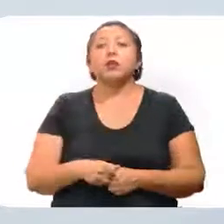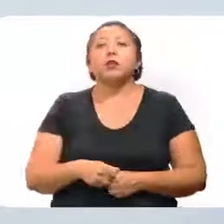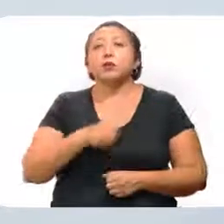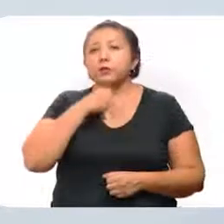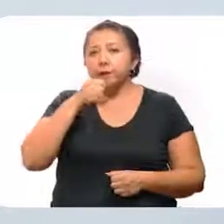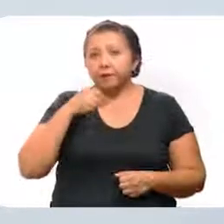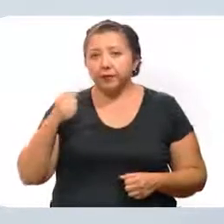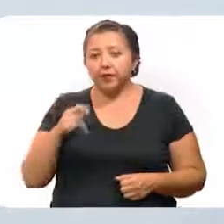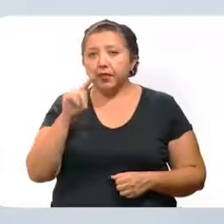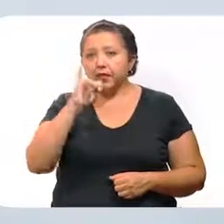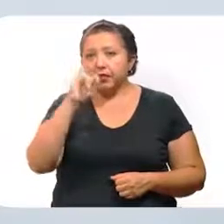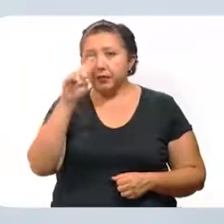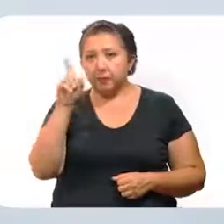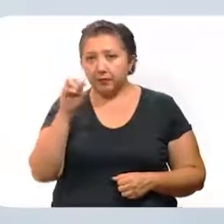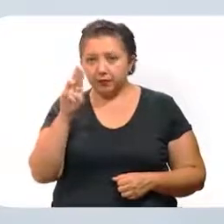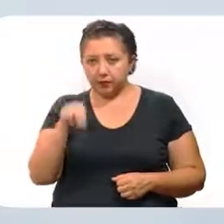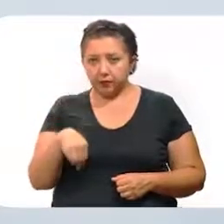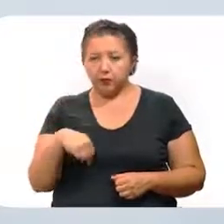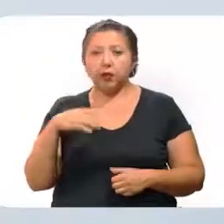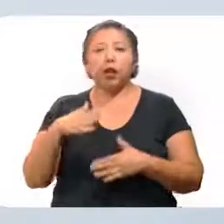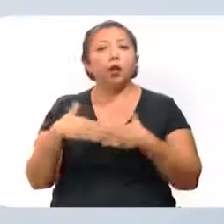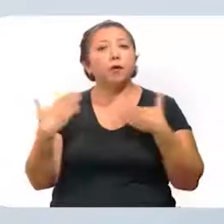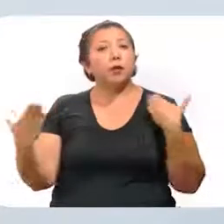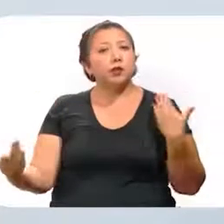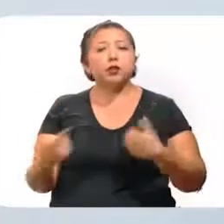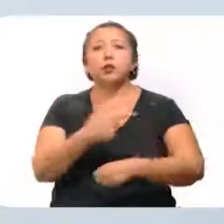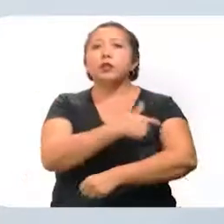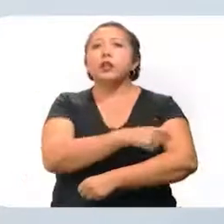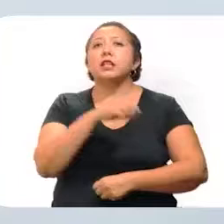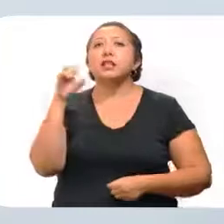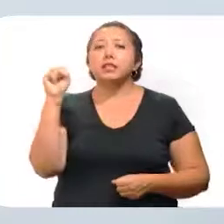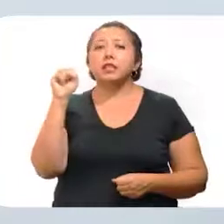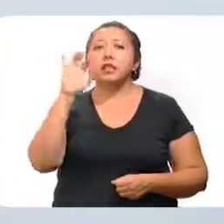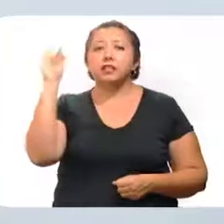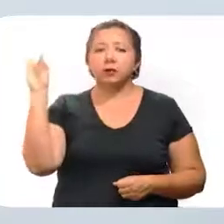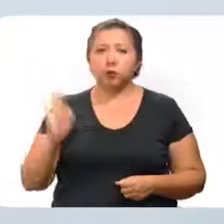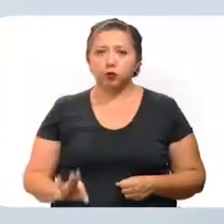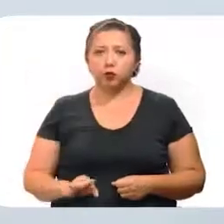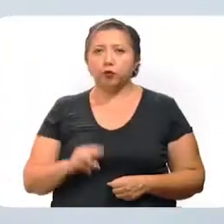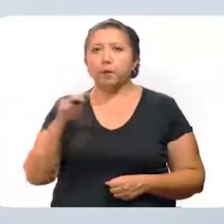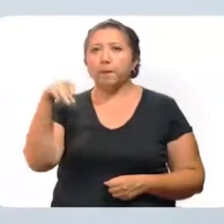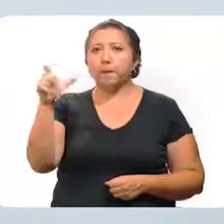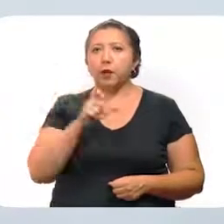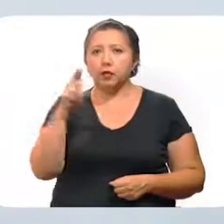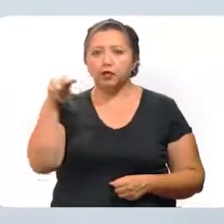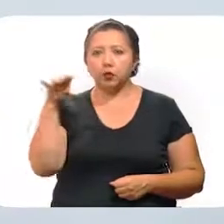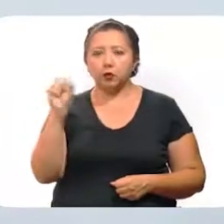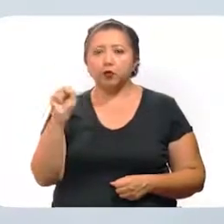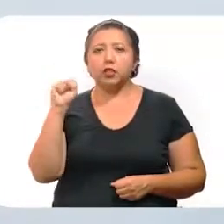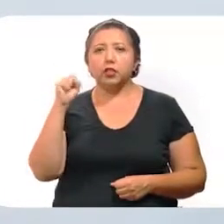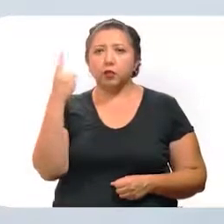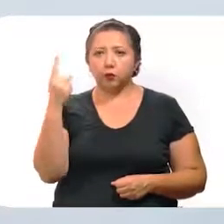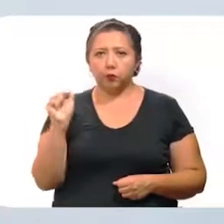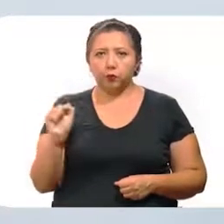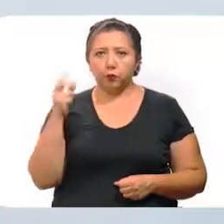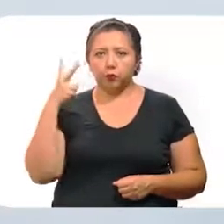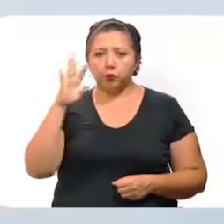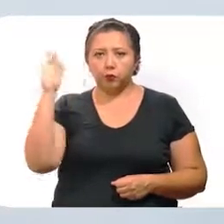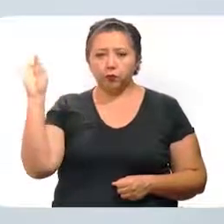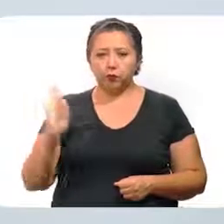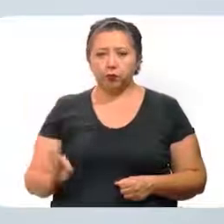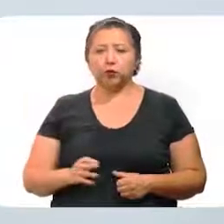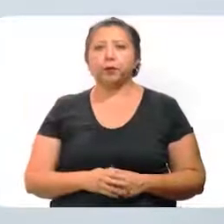mayores en los municipios de Tizimín, con un avance en la vacunación del 60% y Maxcanú con el